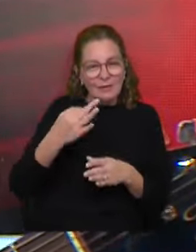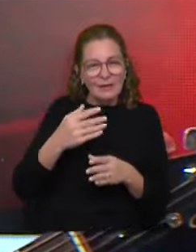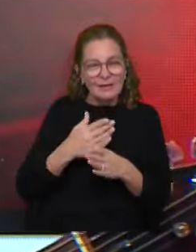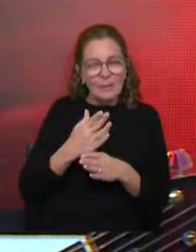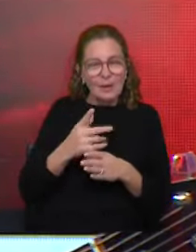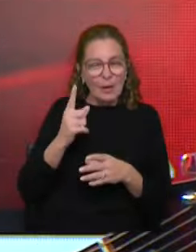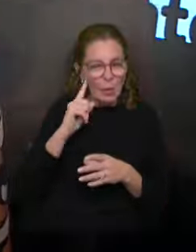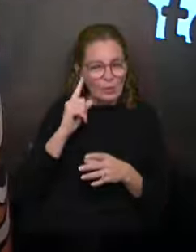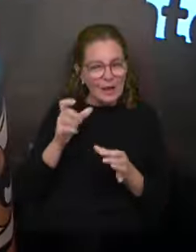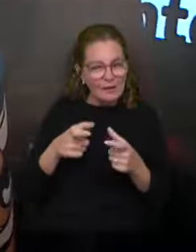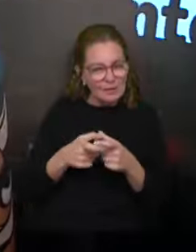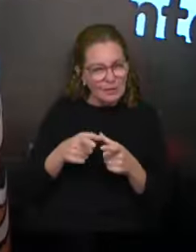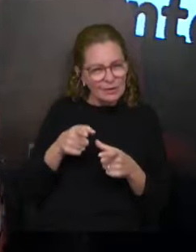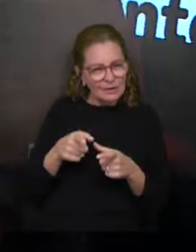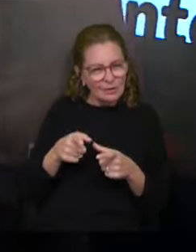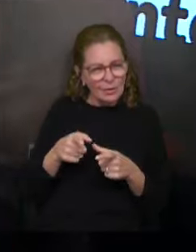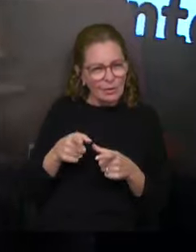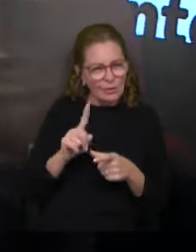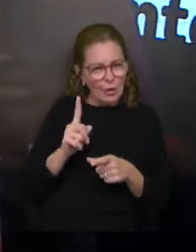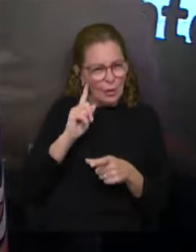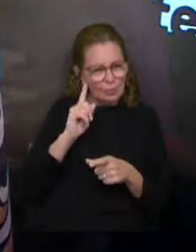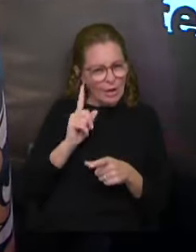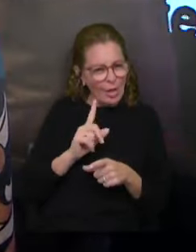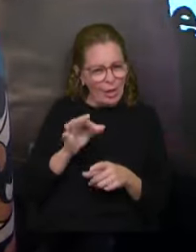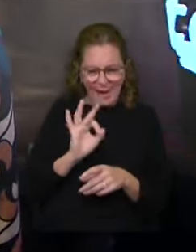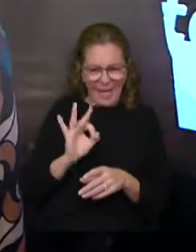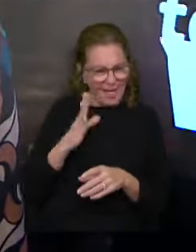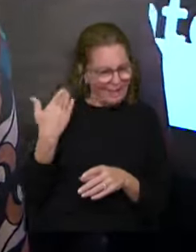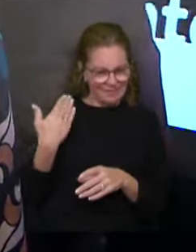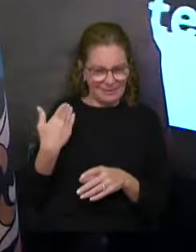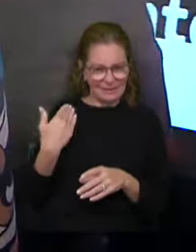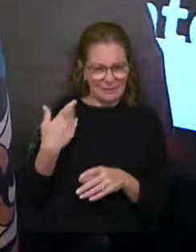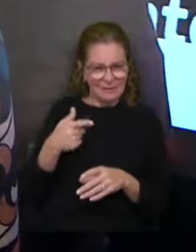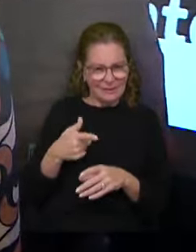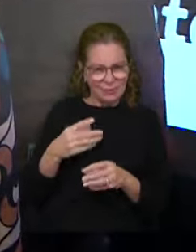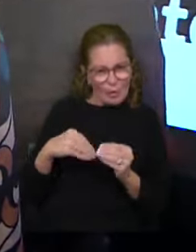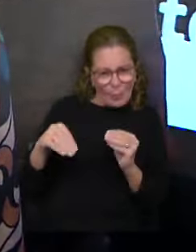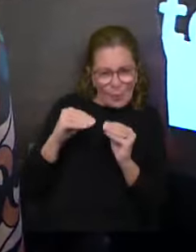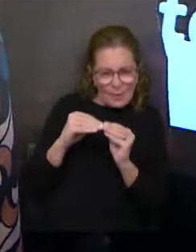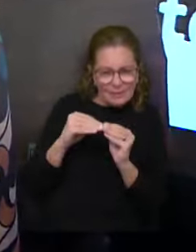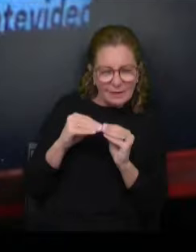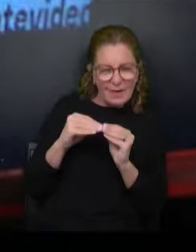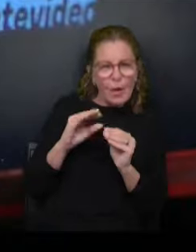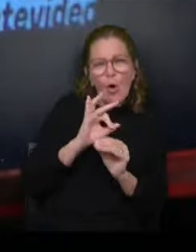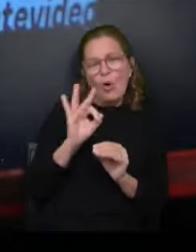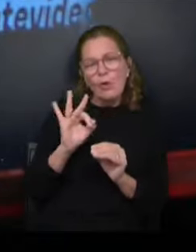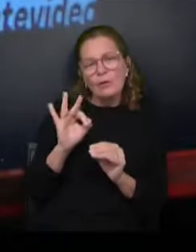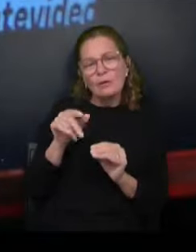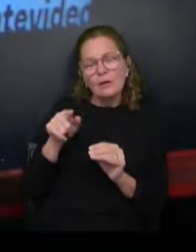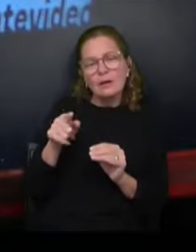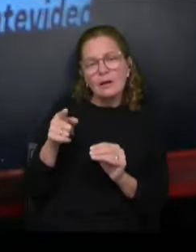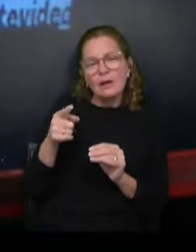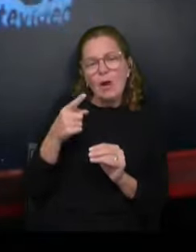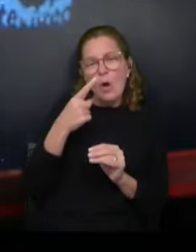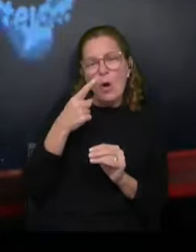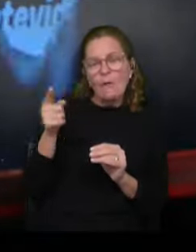el disco, las canciones, y che, esto no lo he escuchado. ¿En eso se complementan o es el que trae él